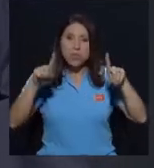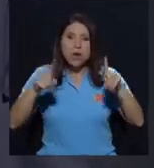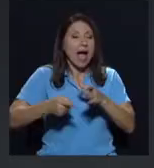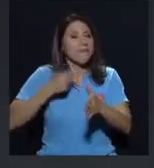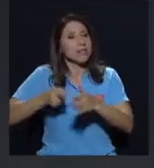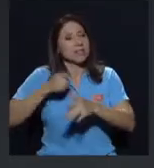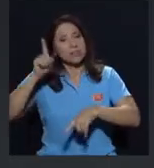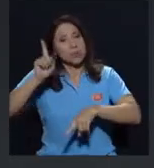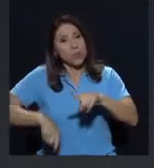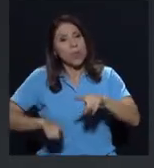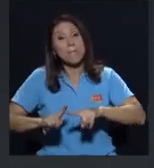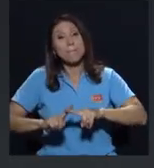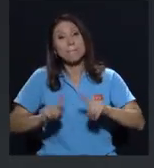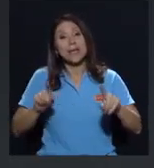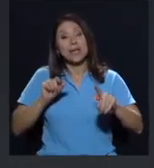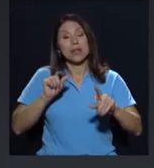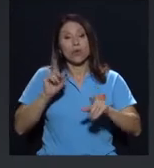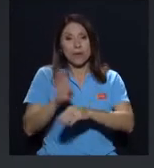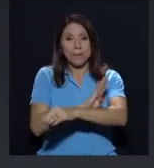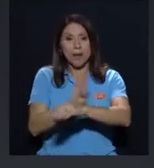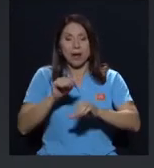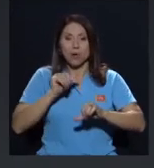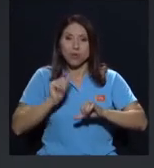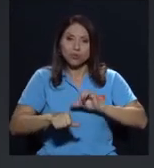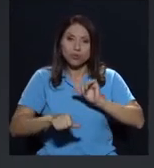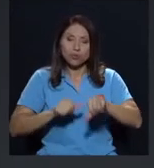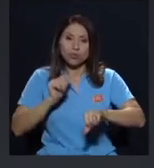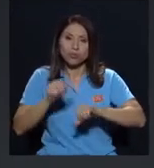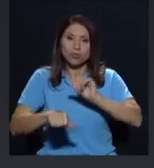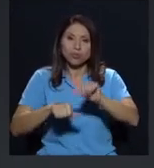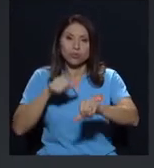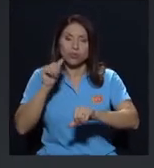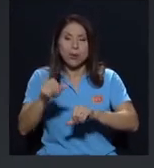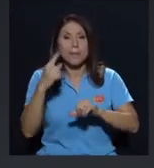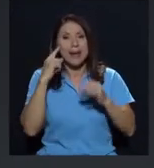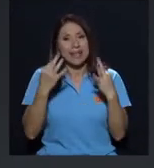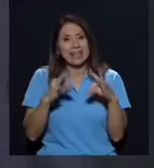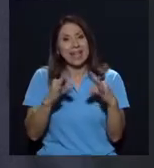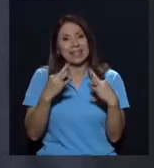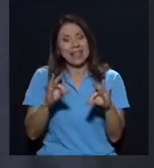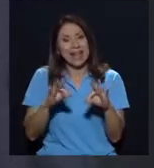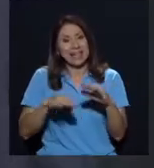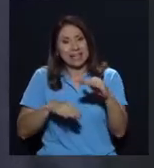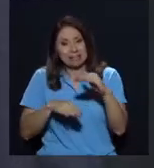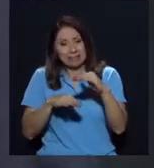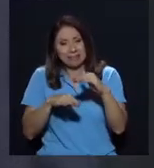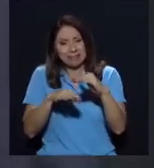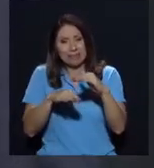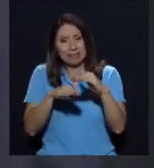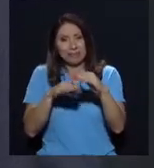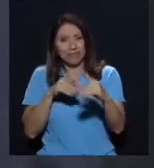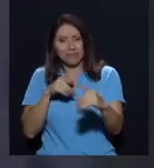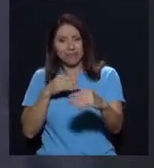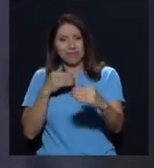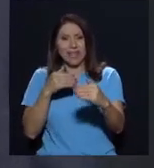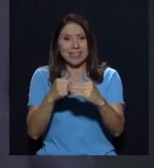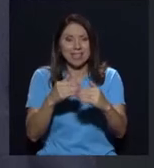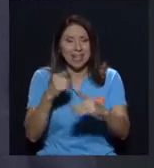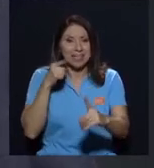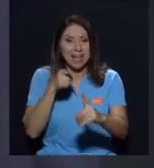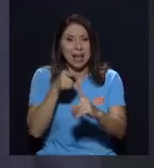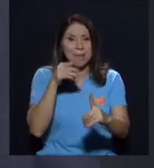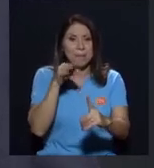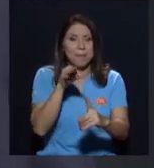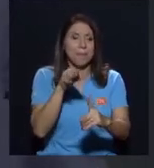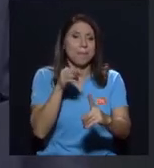del banco para lograr acercarse lo más posible a la meta ya sea que se sobrepase la meta del 3